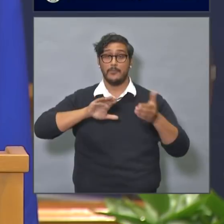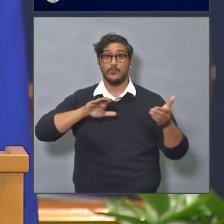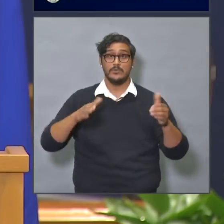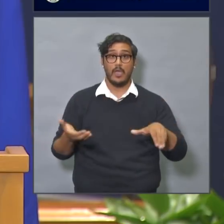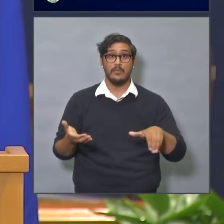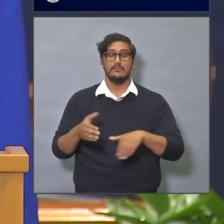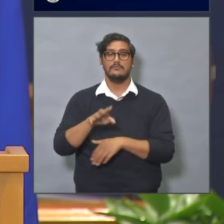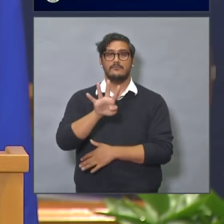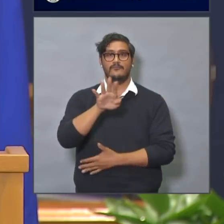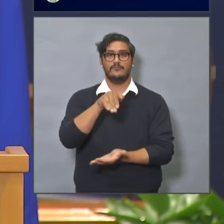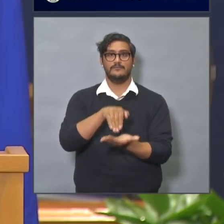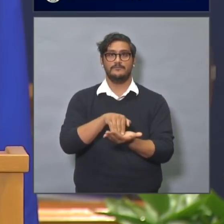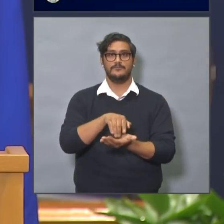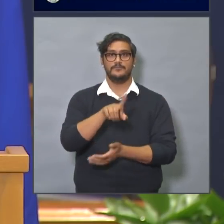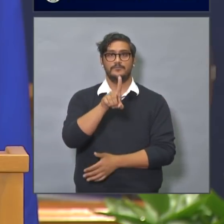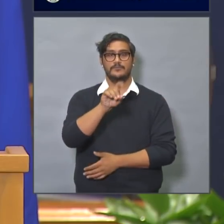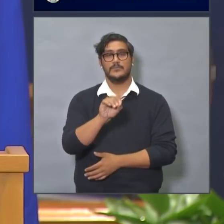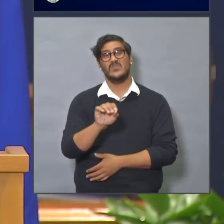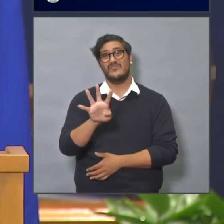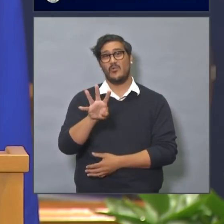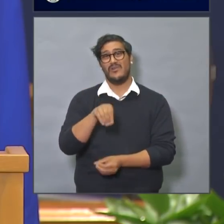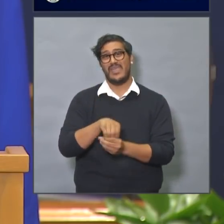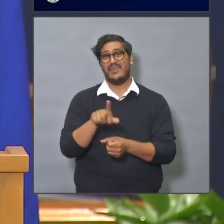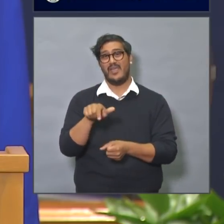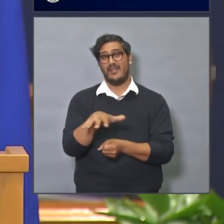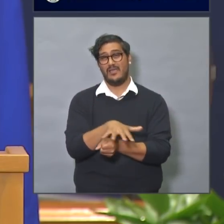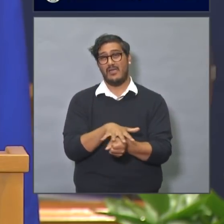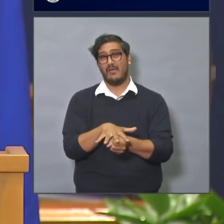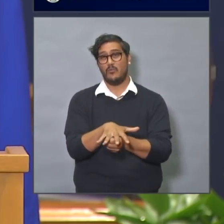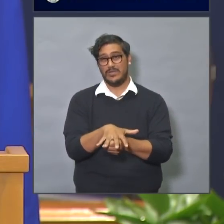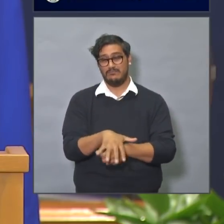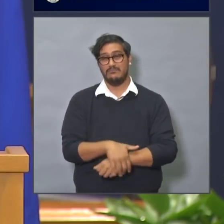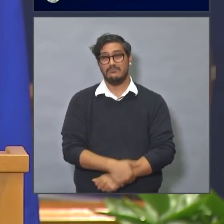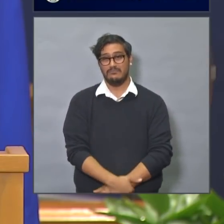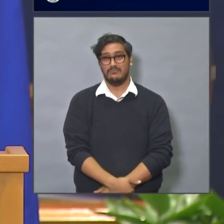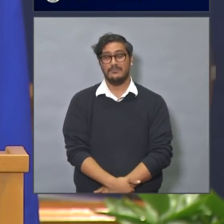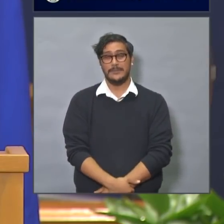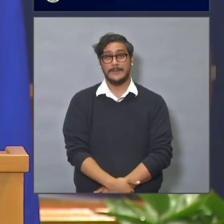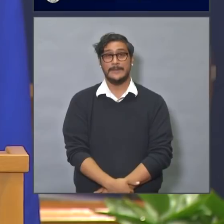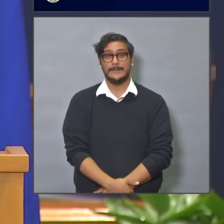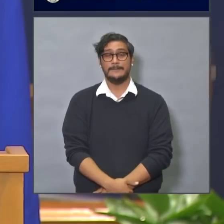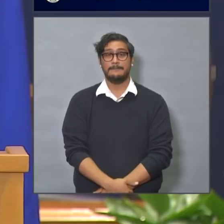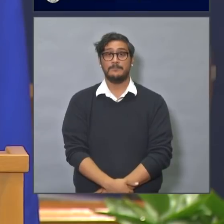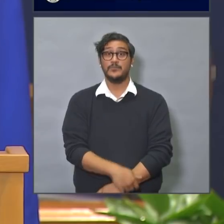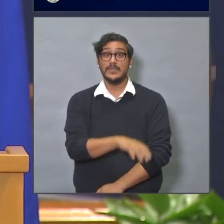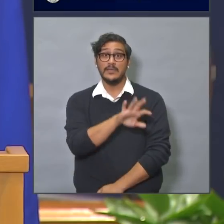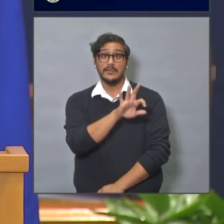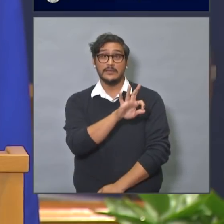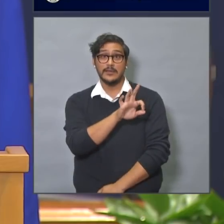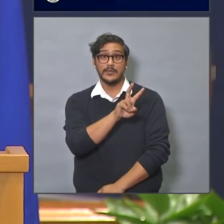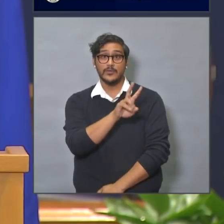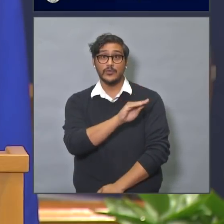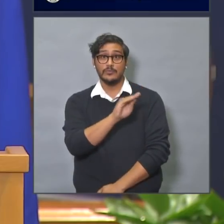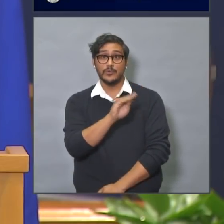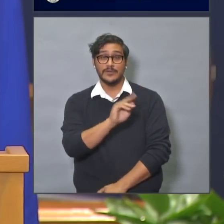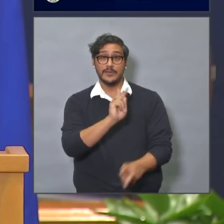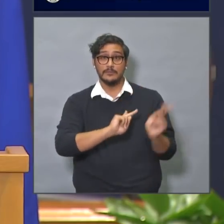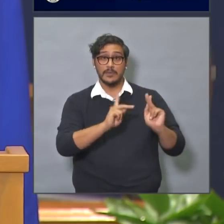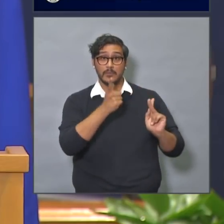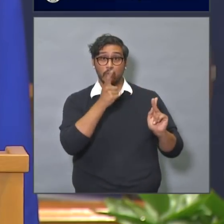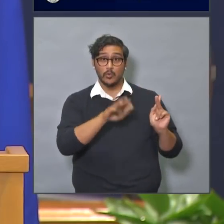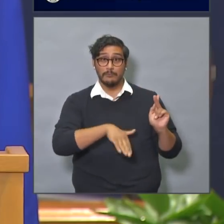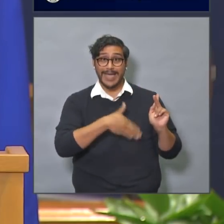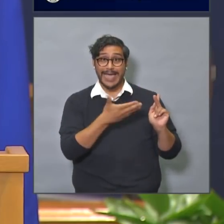a 4,104 en el condado de Los Ángeles. El 92% de las personas que fallecieron